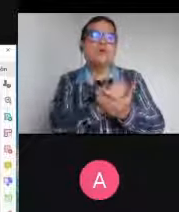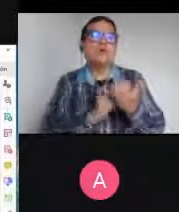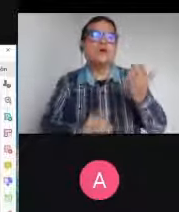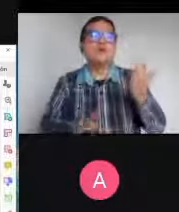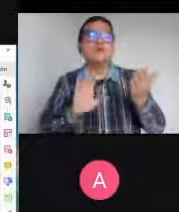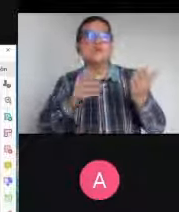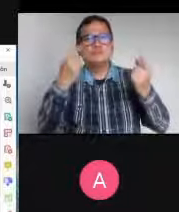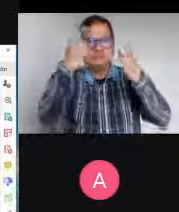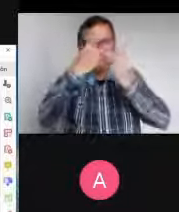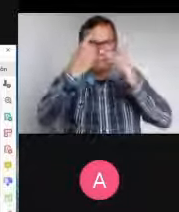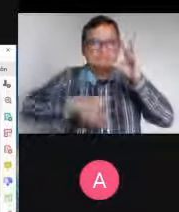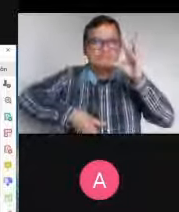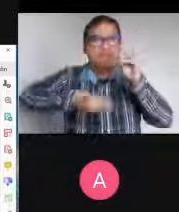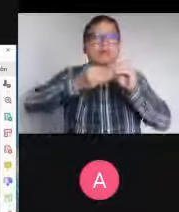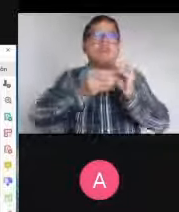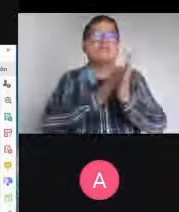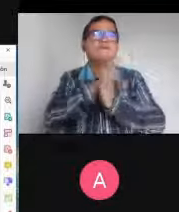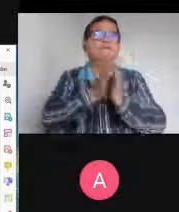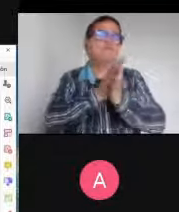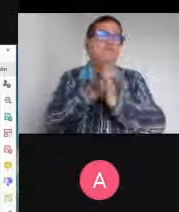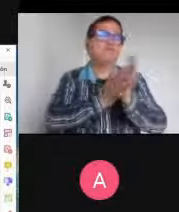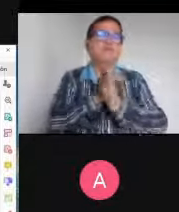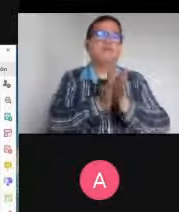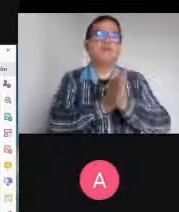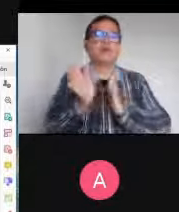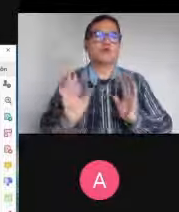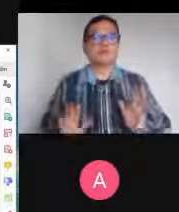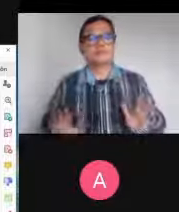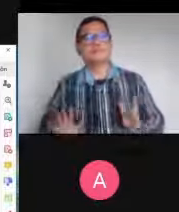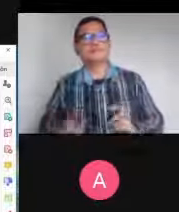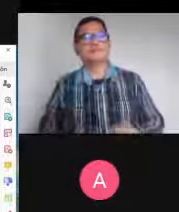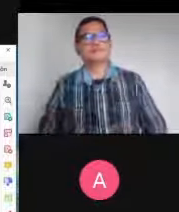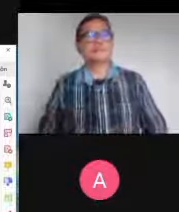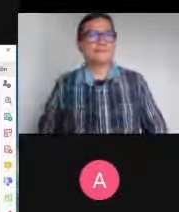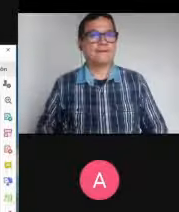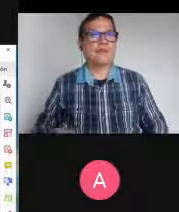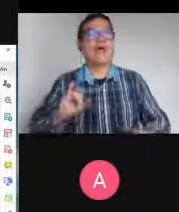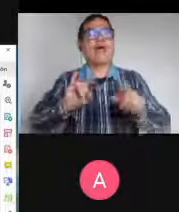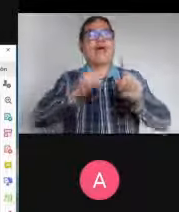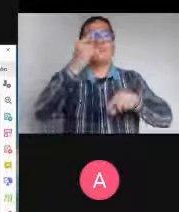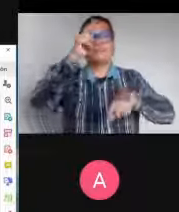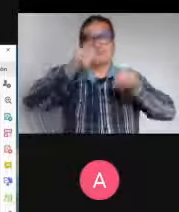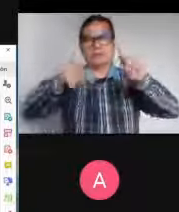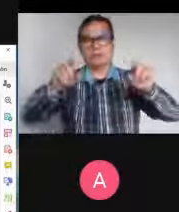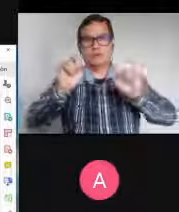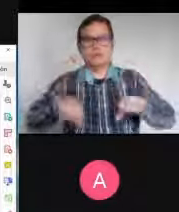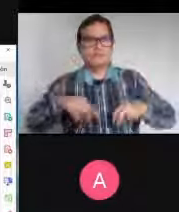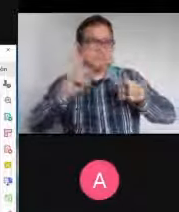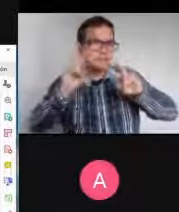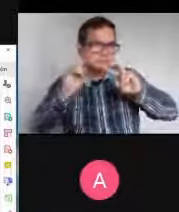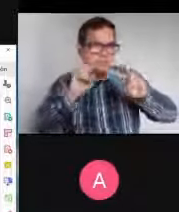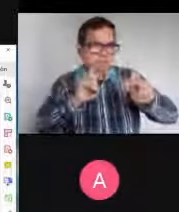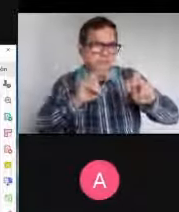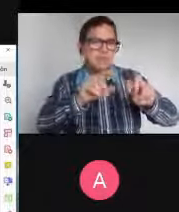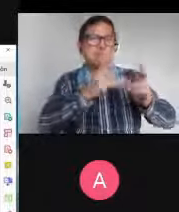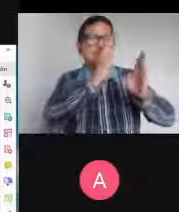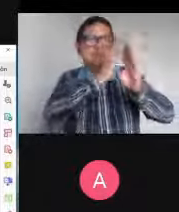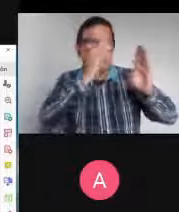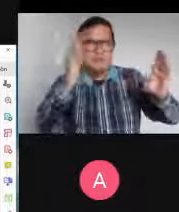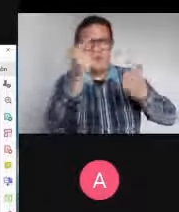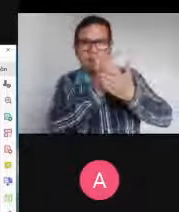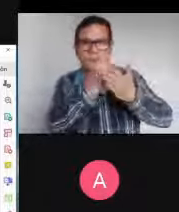su valor agregado sobre el informe. Eh, Hay algunas que también las pueden consultar, las pueden averiguar,